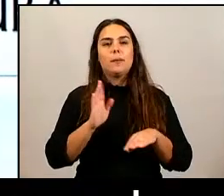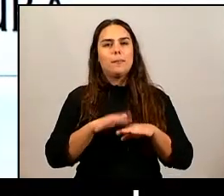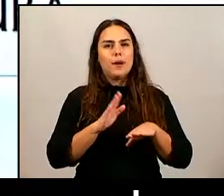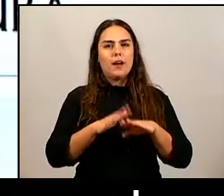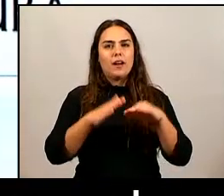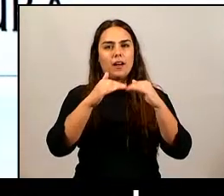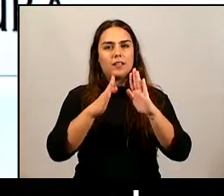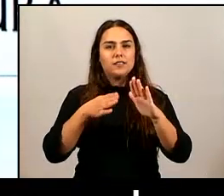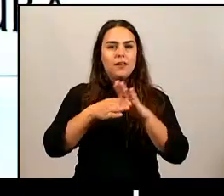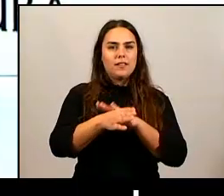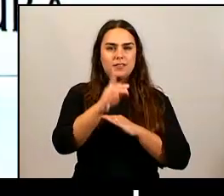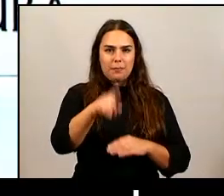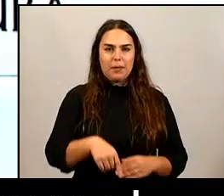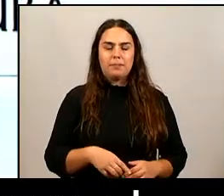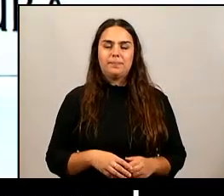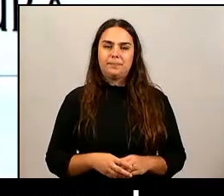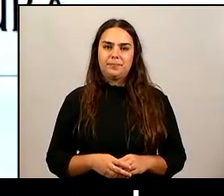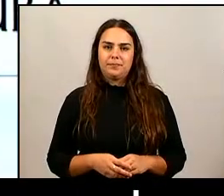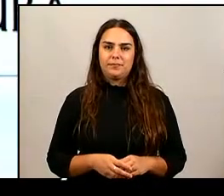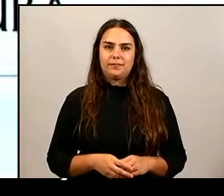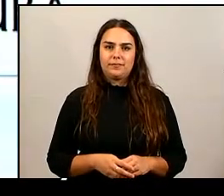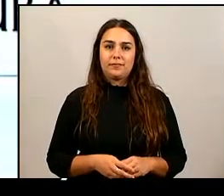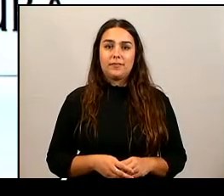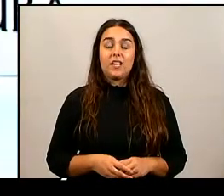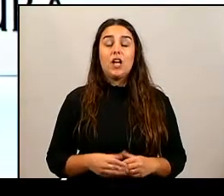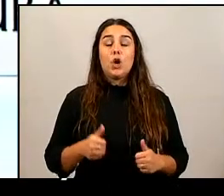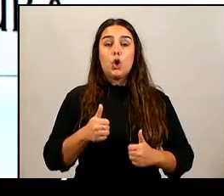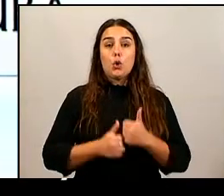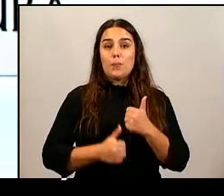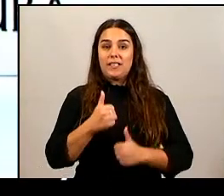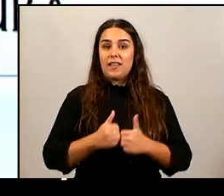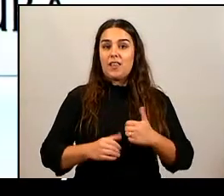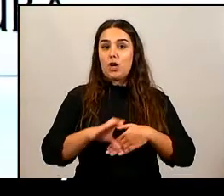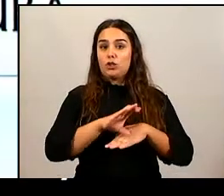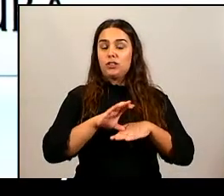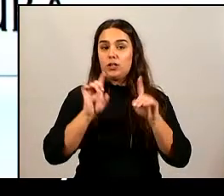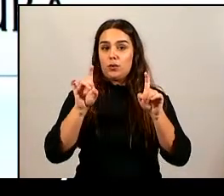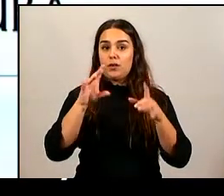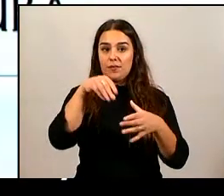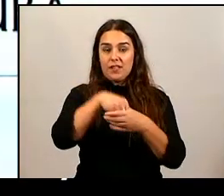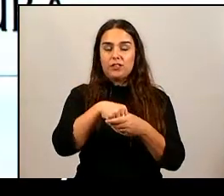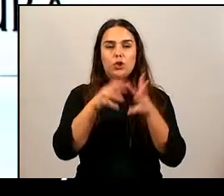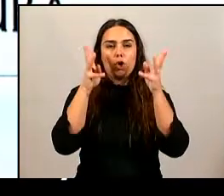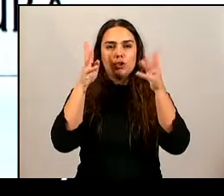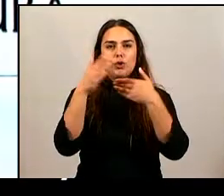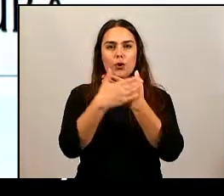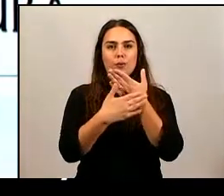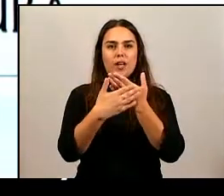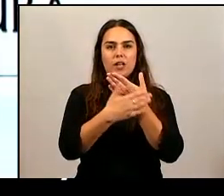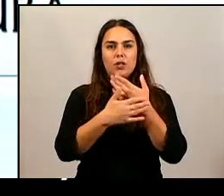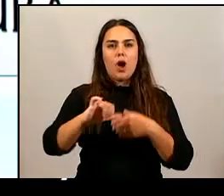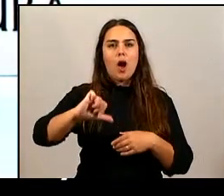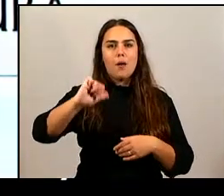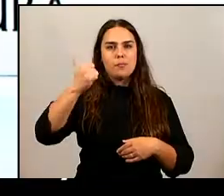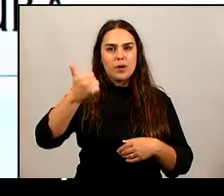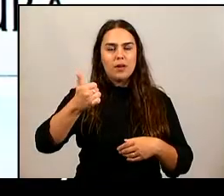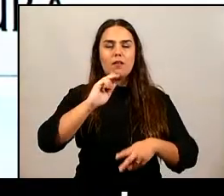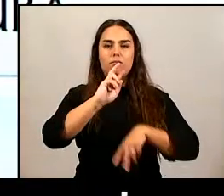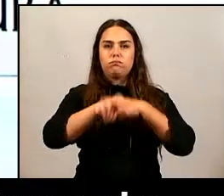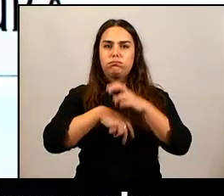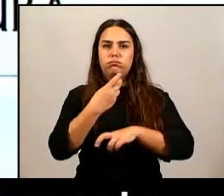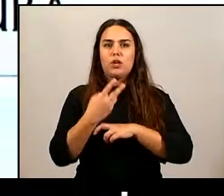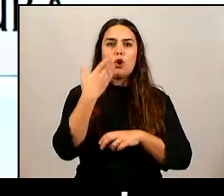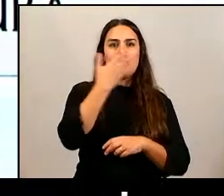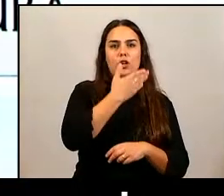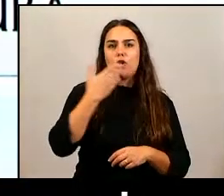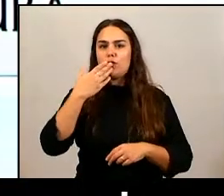vivienda. Dentro de las competencias de la Consejería de Educación, el Consejo de Gobierno ha aprobado la construcción de 2 nuevos